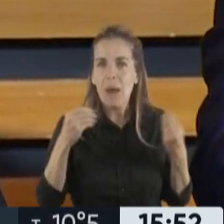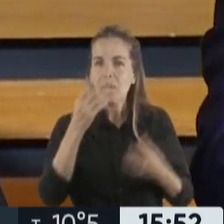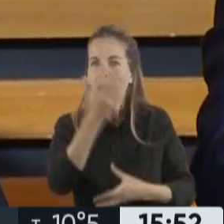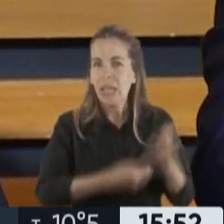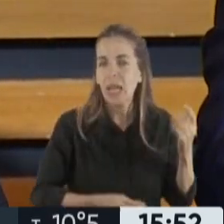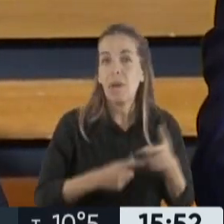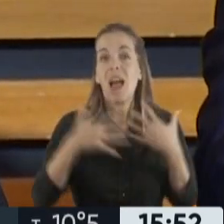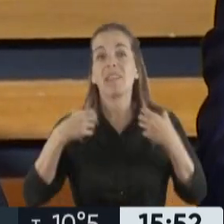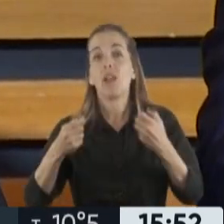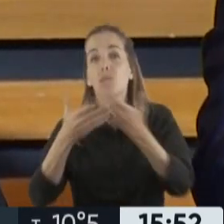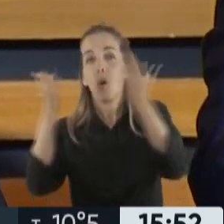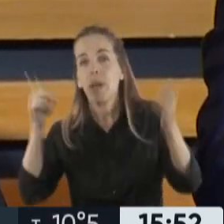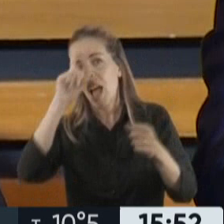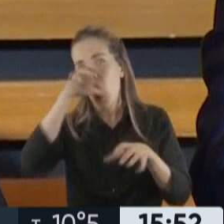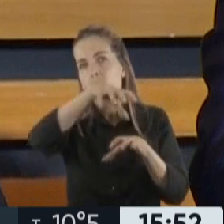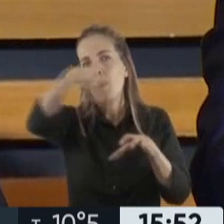necesaria.